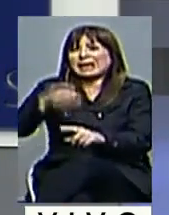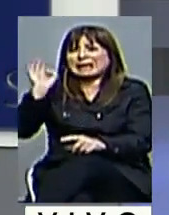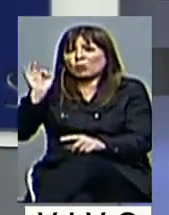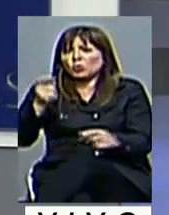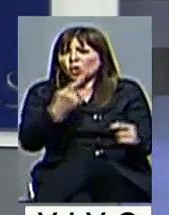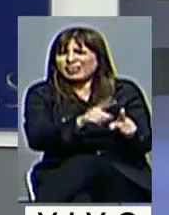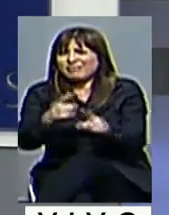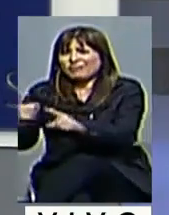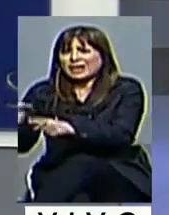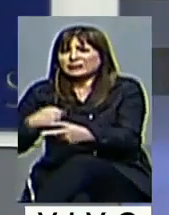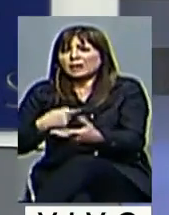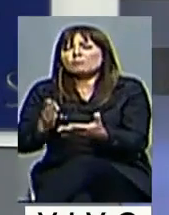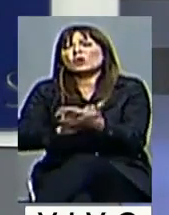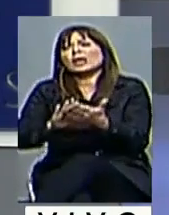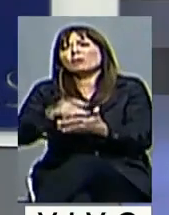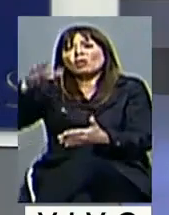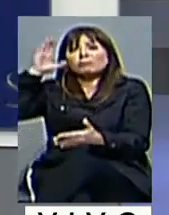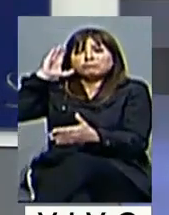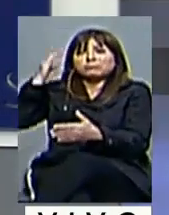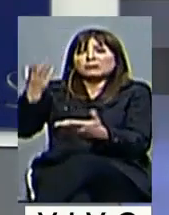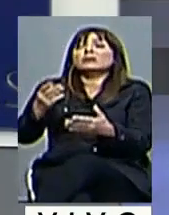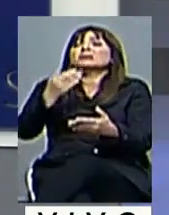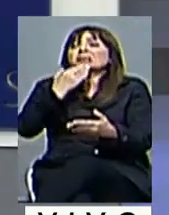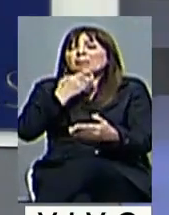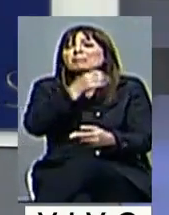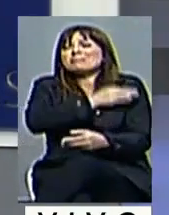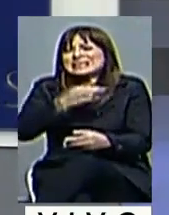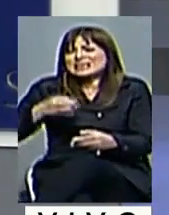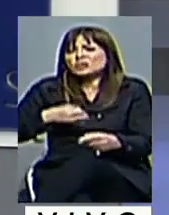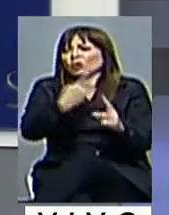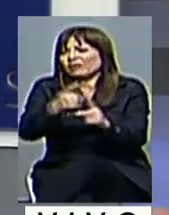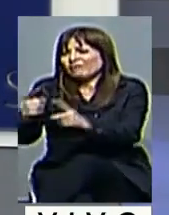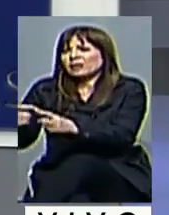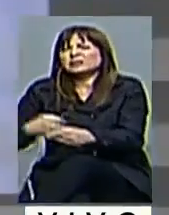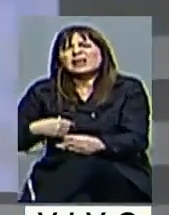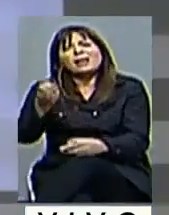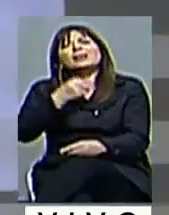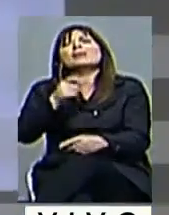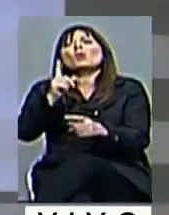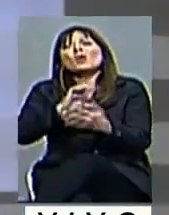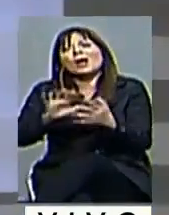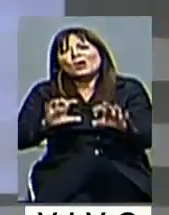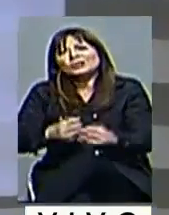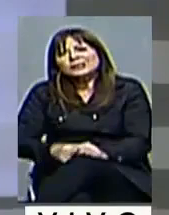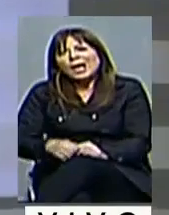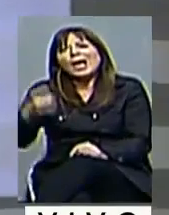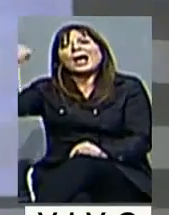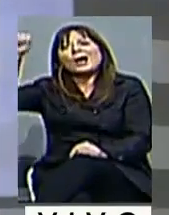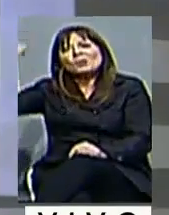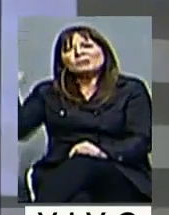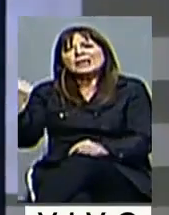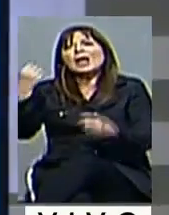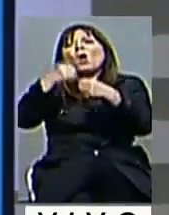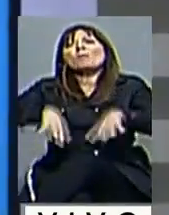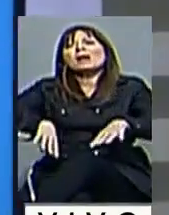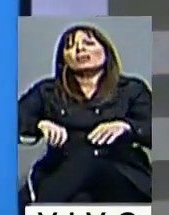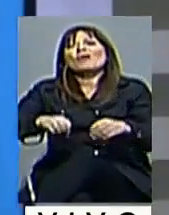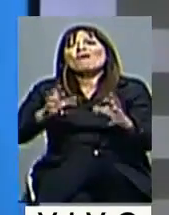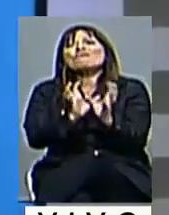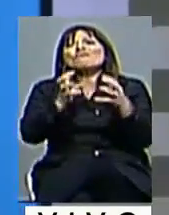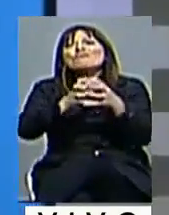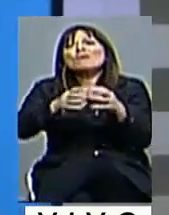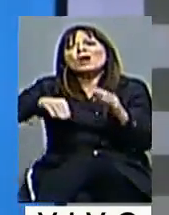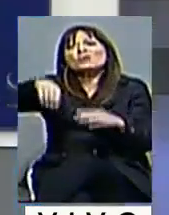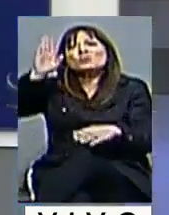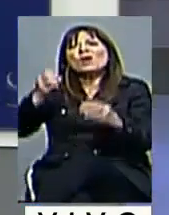con los distintos, bueno, desde la presidenta a los distintos ministros de este... Pero dime una cosa, ¿ganó Piñera o perdió la fuerza de mayoría? Que eso es diferente. Mira,